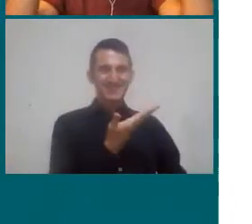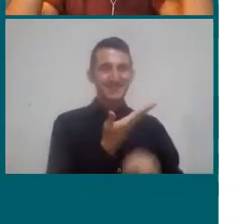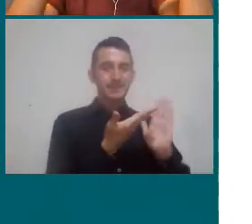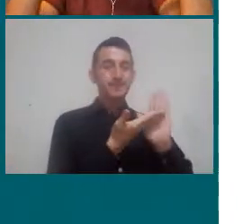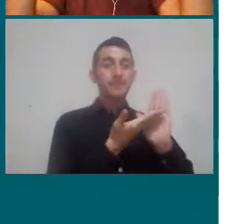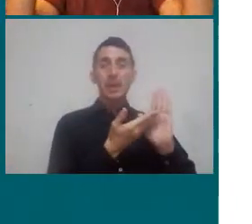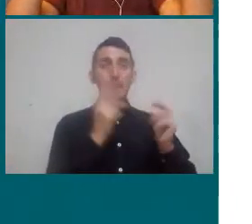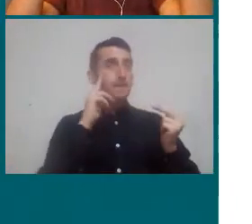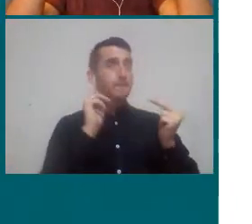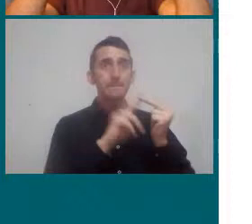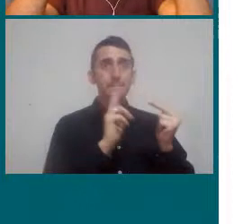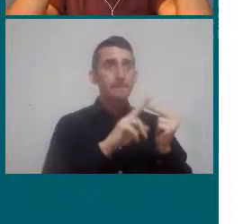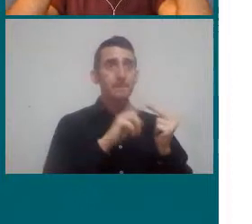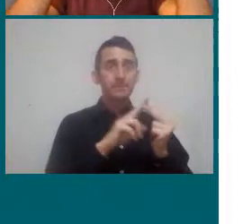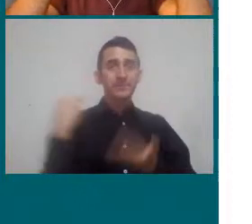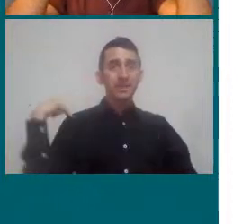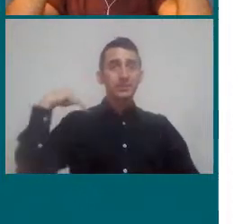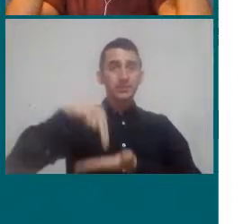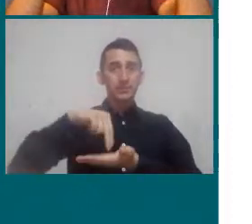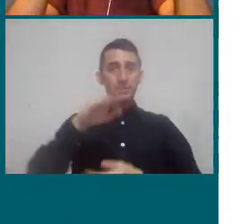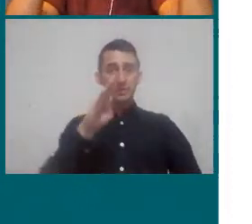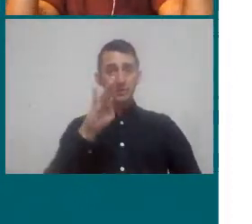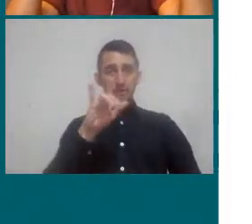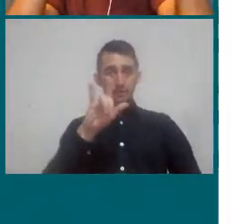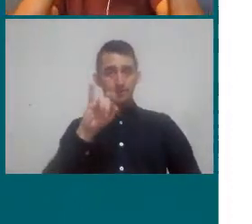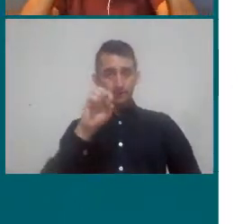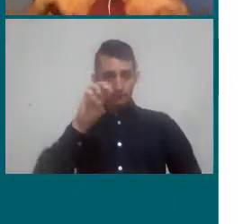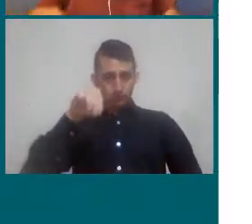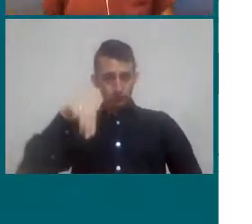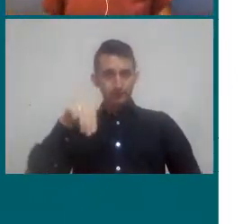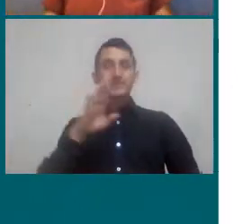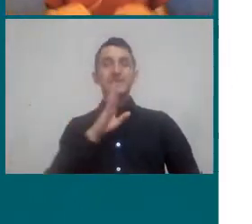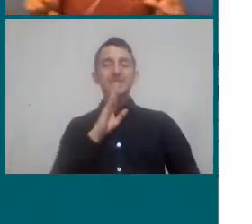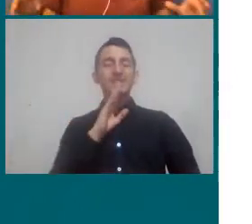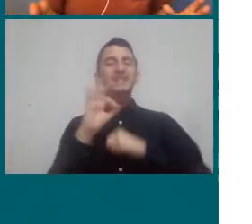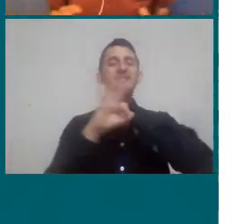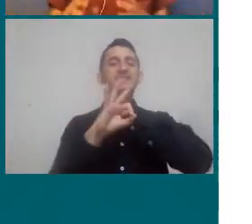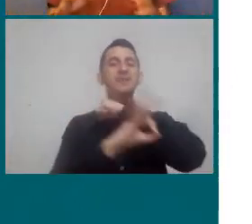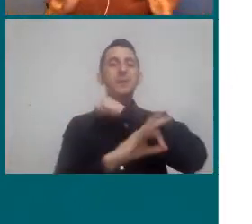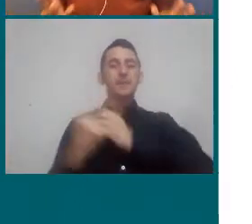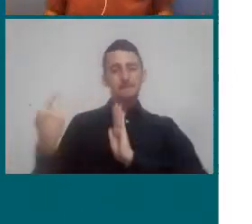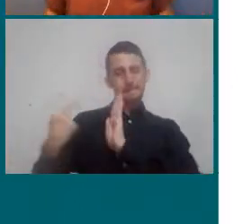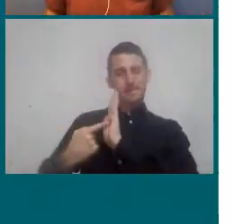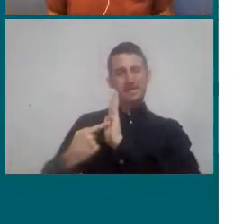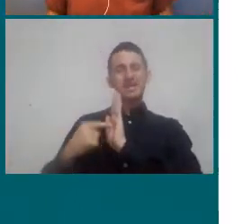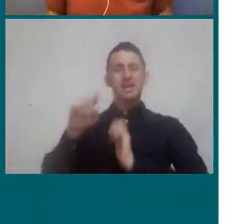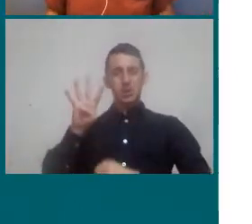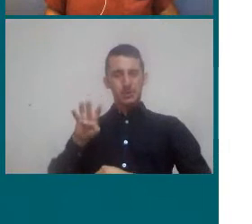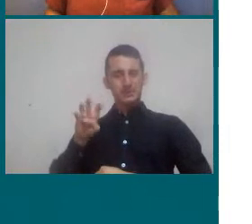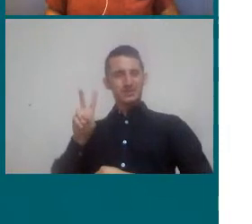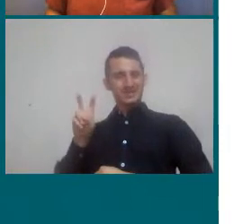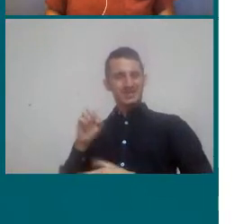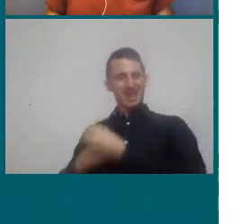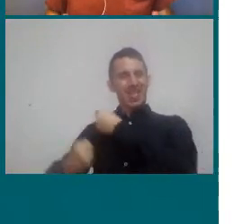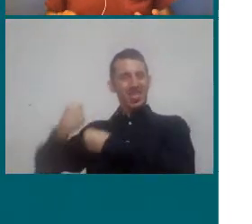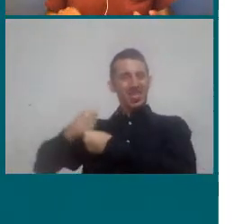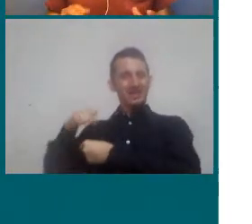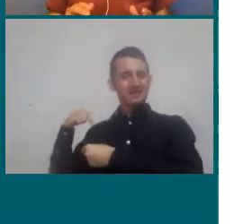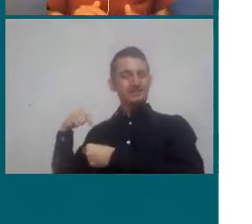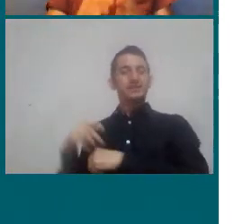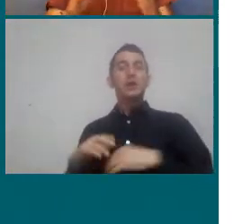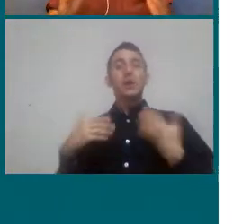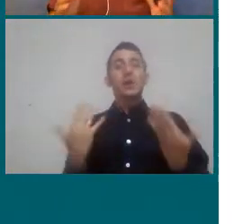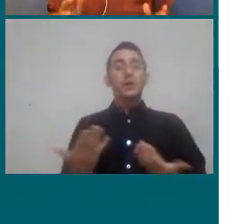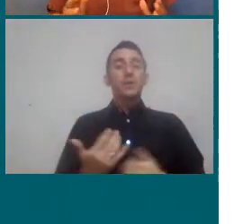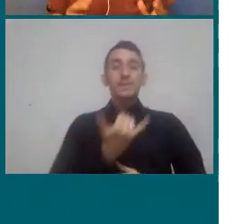el que no conozca a Bloom, Bloom fue un psicólogo de los años 60, que se reunió con otra cantidad de colegas para intentar, de